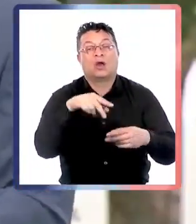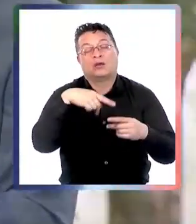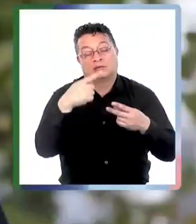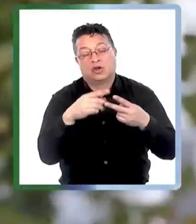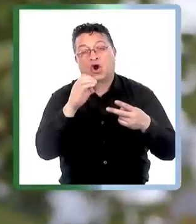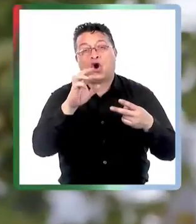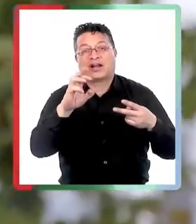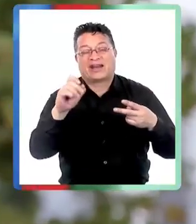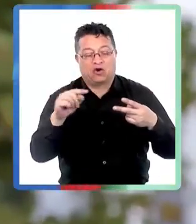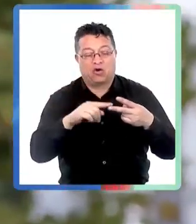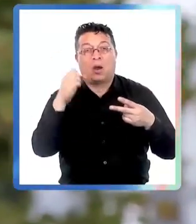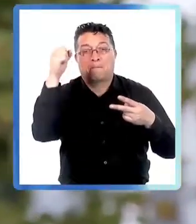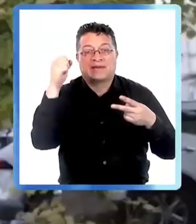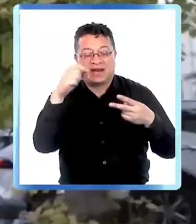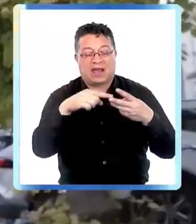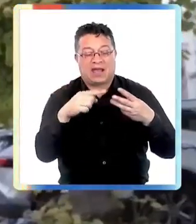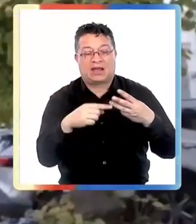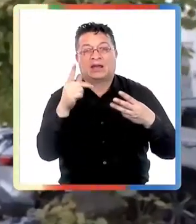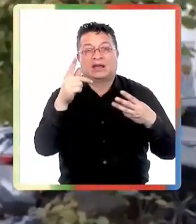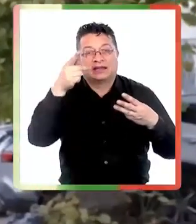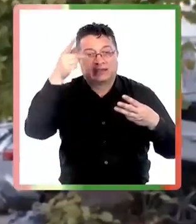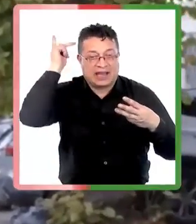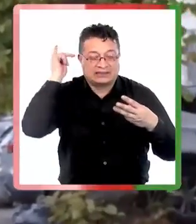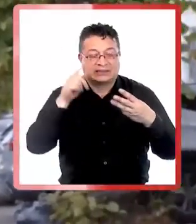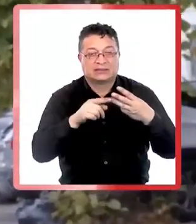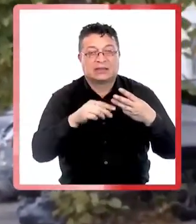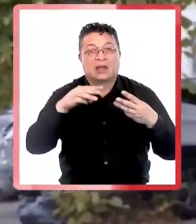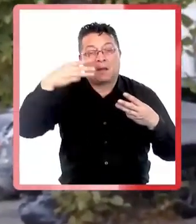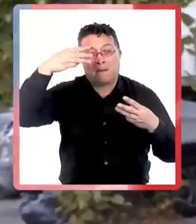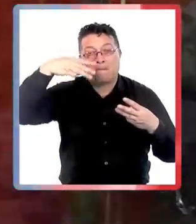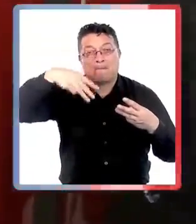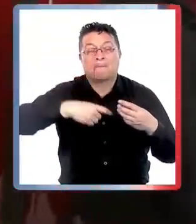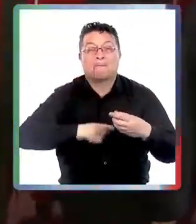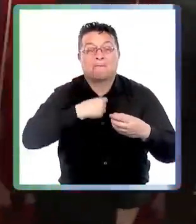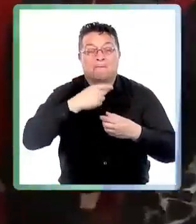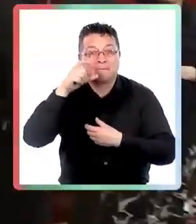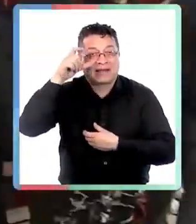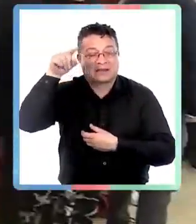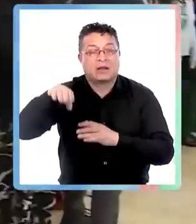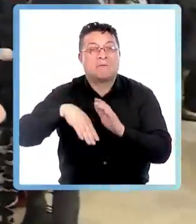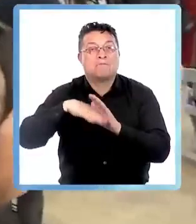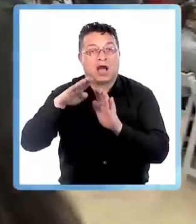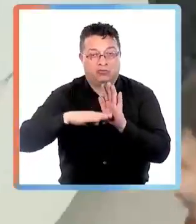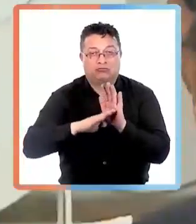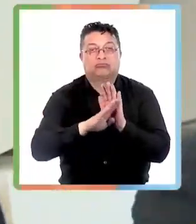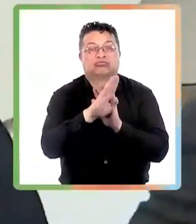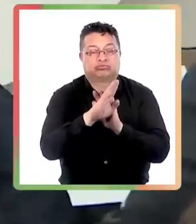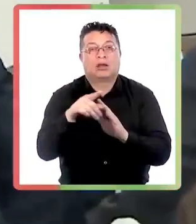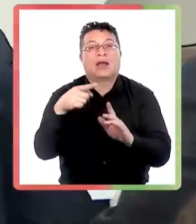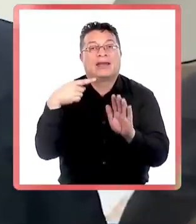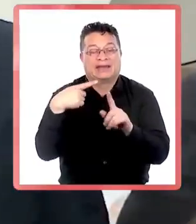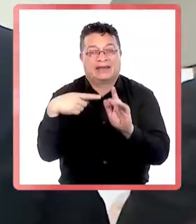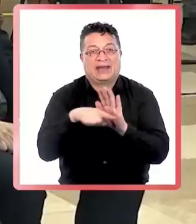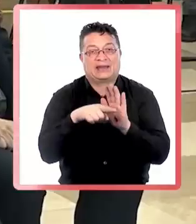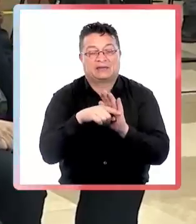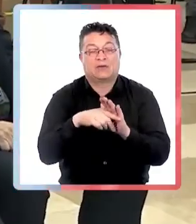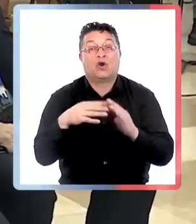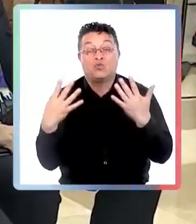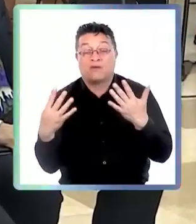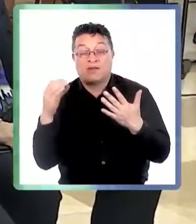aprobación. Le siguen Claudio Orrego, Sebastián Piñera y José Antonio Kast. Mario Marcel tuvo la mayor alza en su